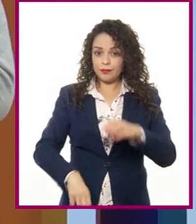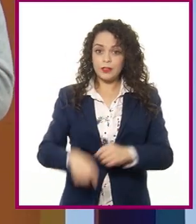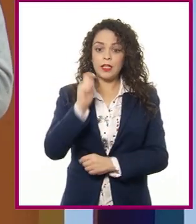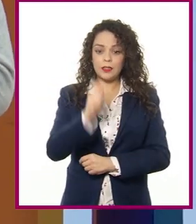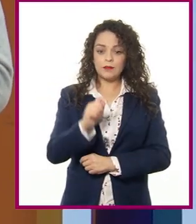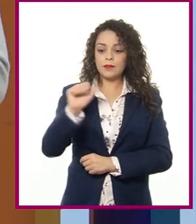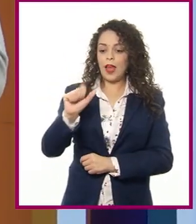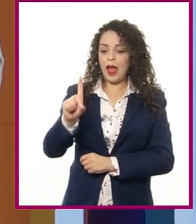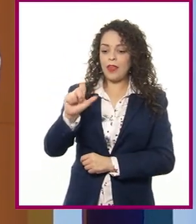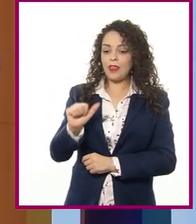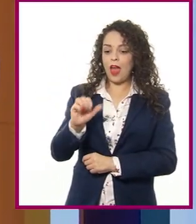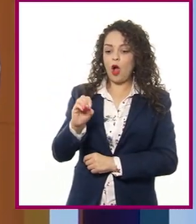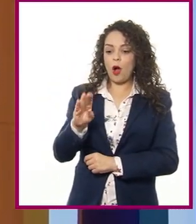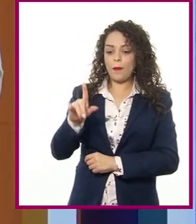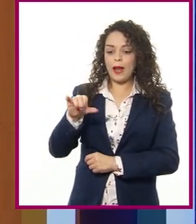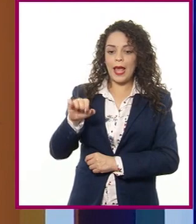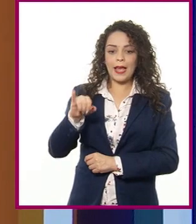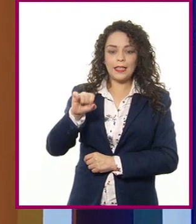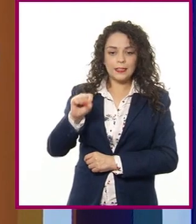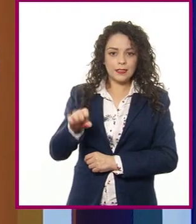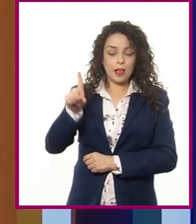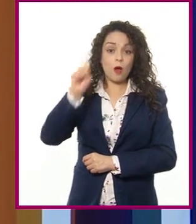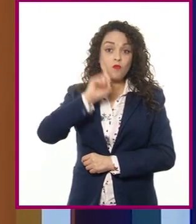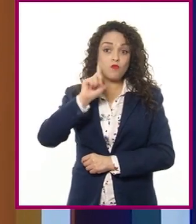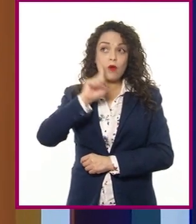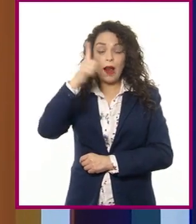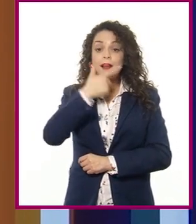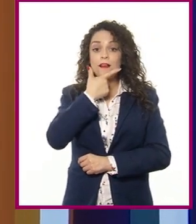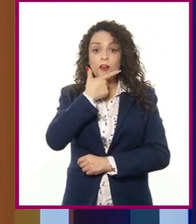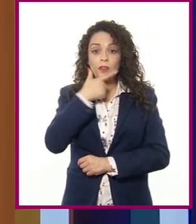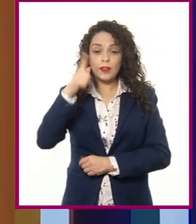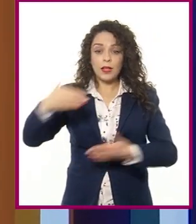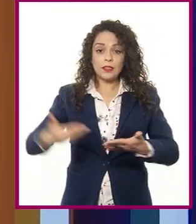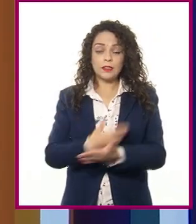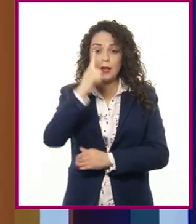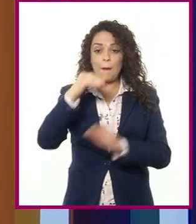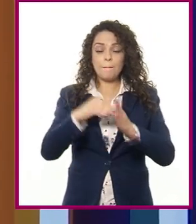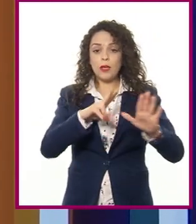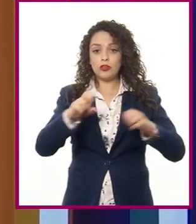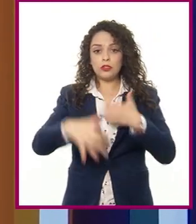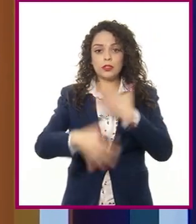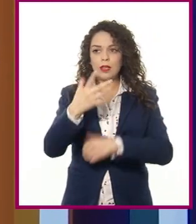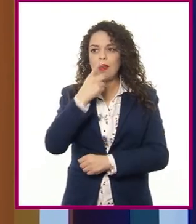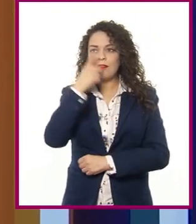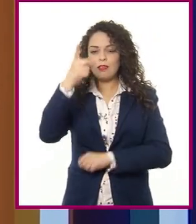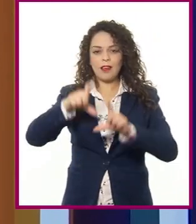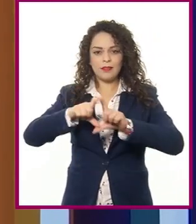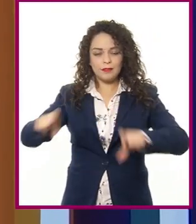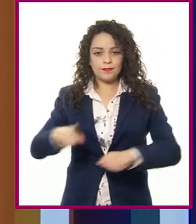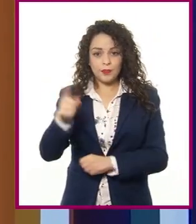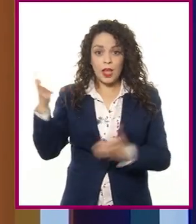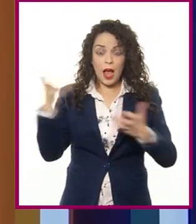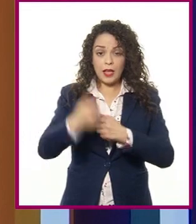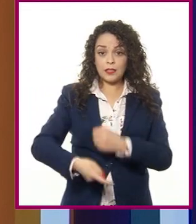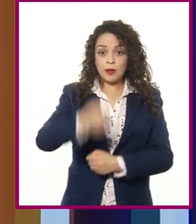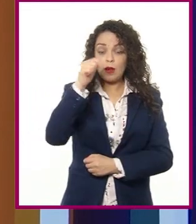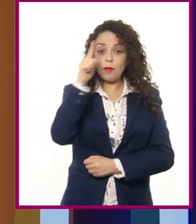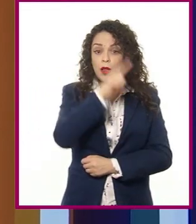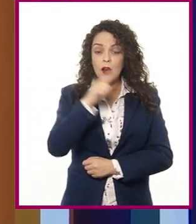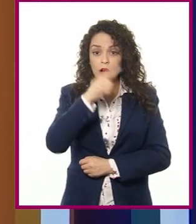Ada Lovelace, matemática y escritora británica, nacida en 1815, quien elaboró el primer lenguaje